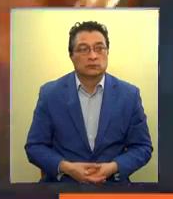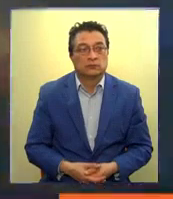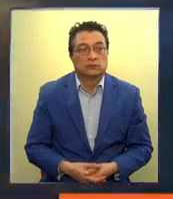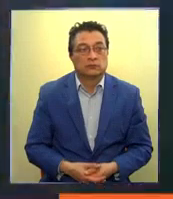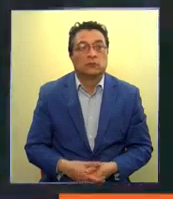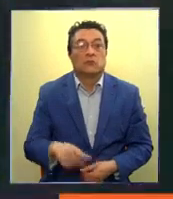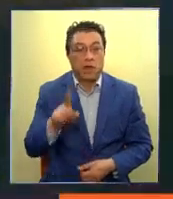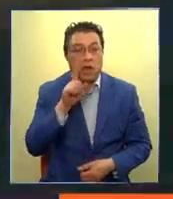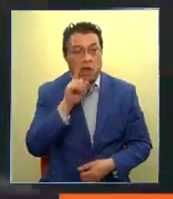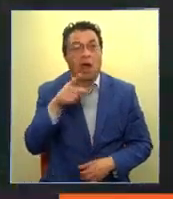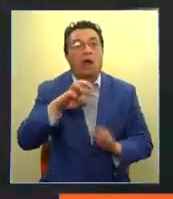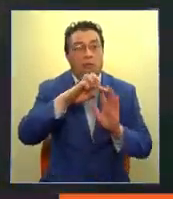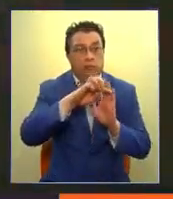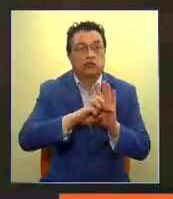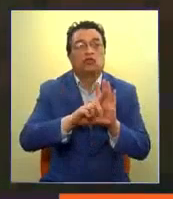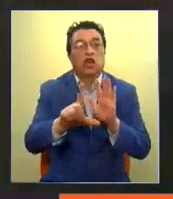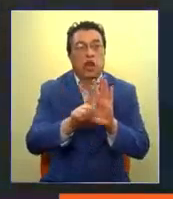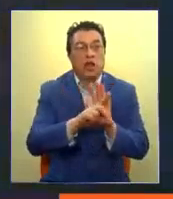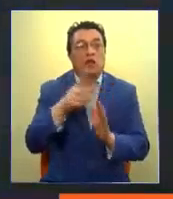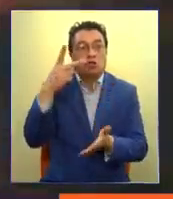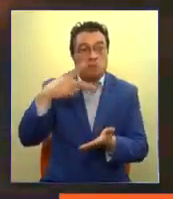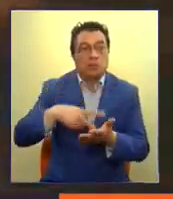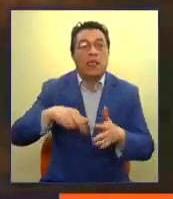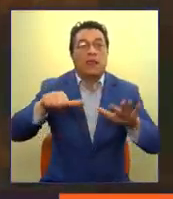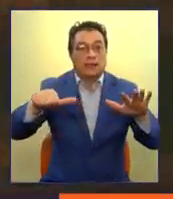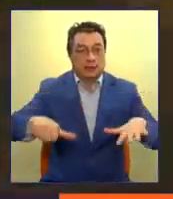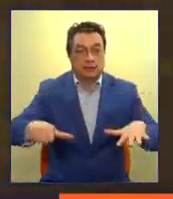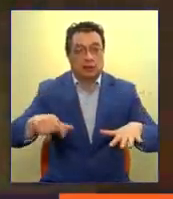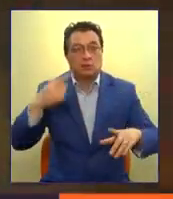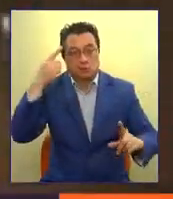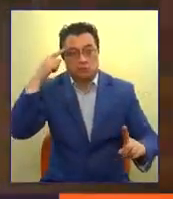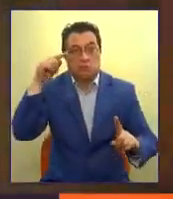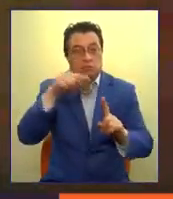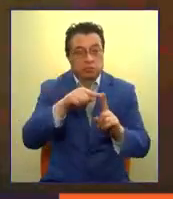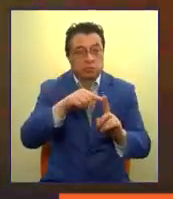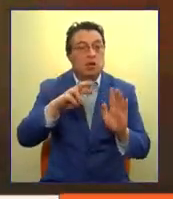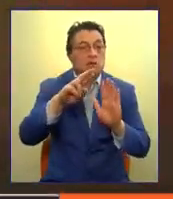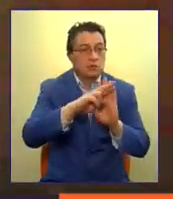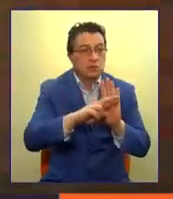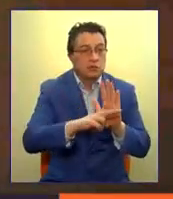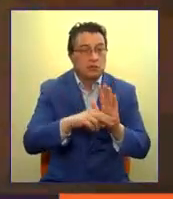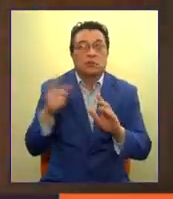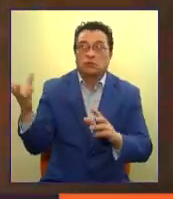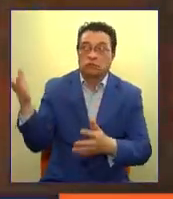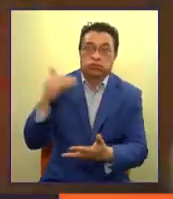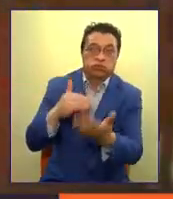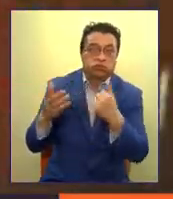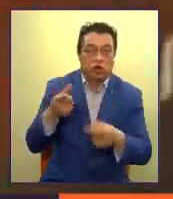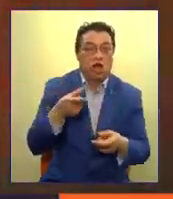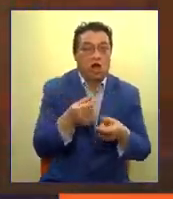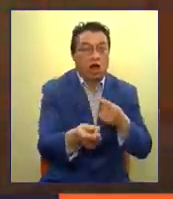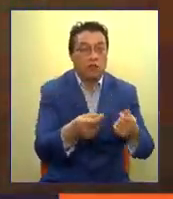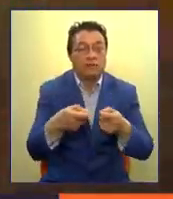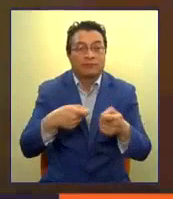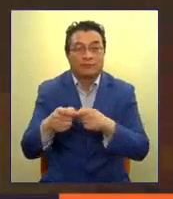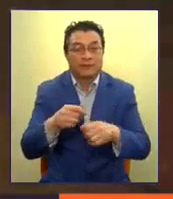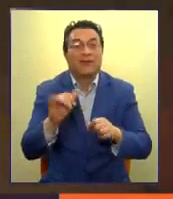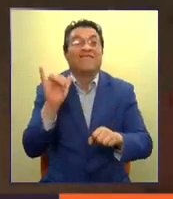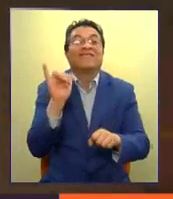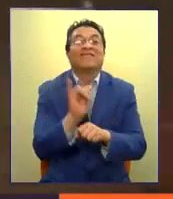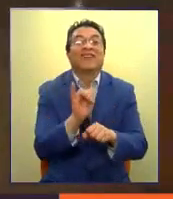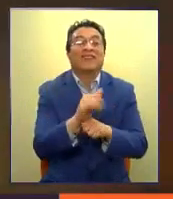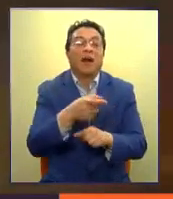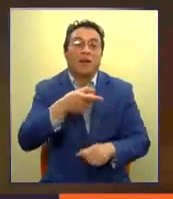Existe un proyecto de ley de 2016 que tenía por intención trazar, regularizar la importación y adquisición de estas armas de